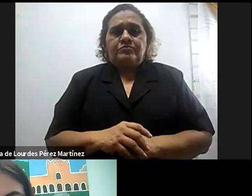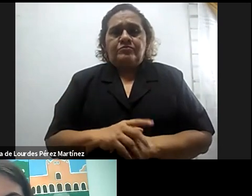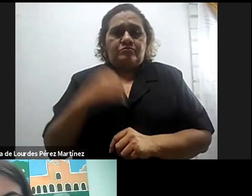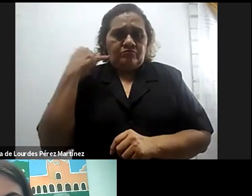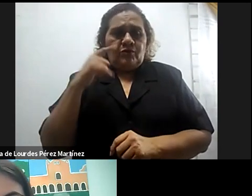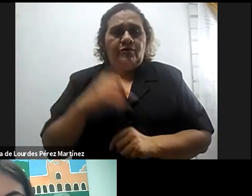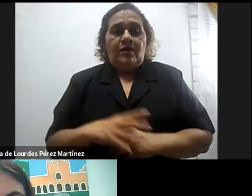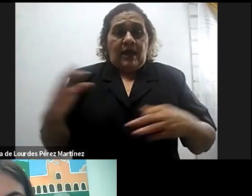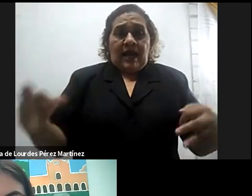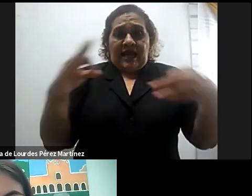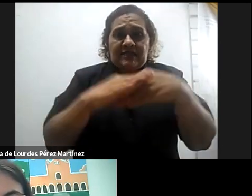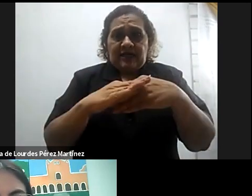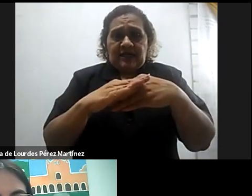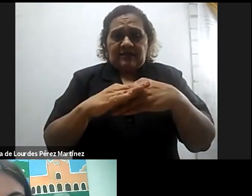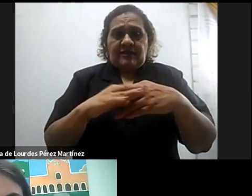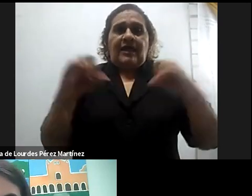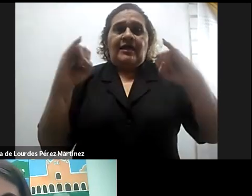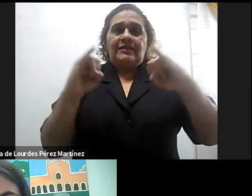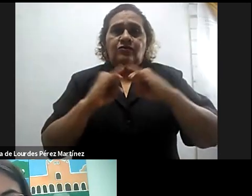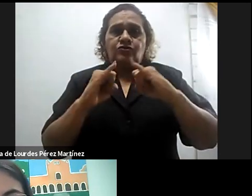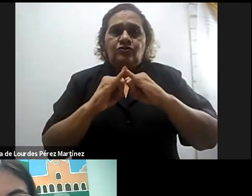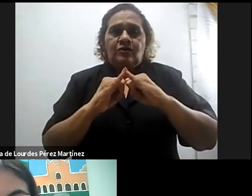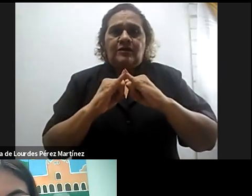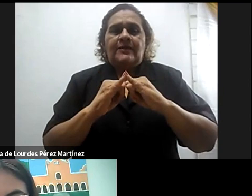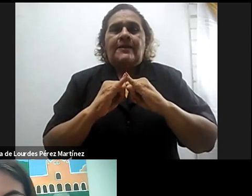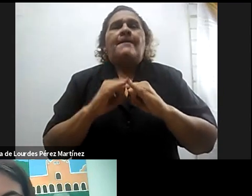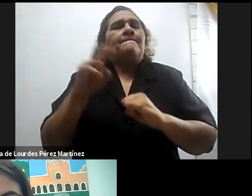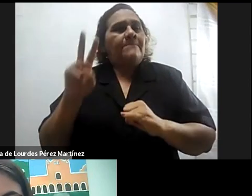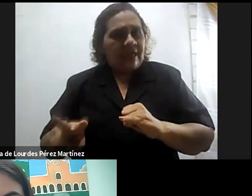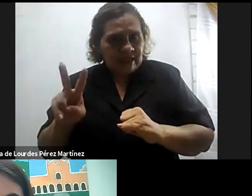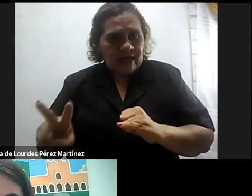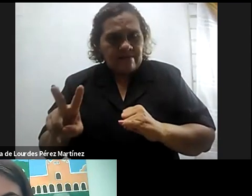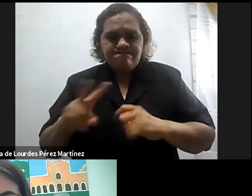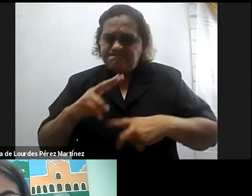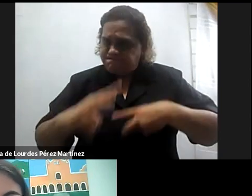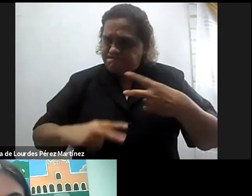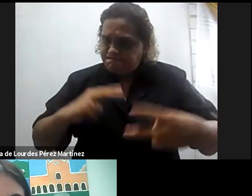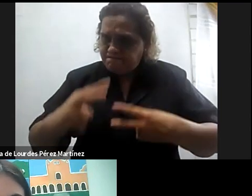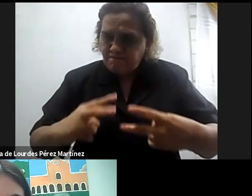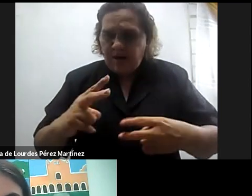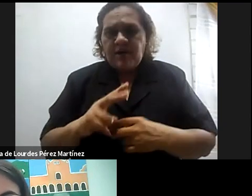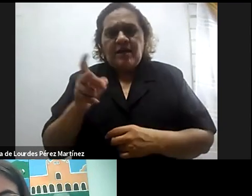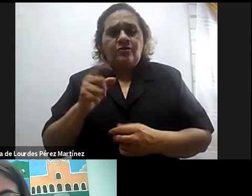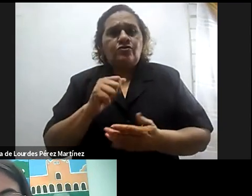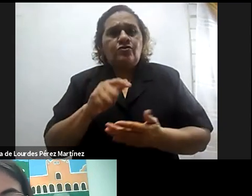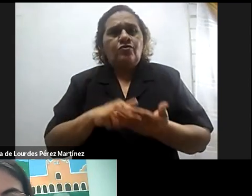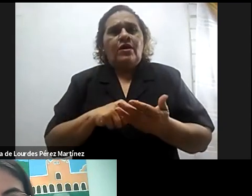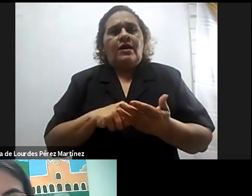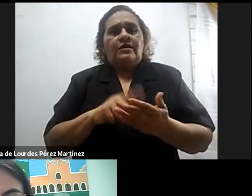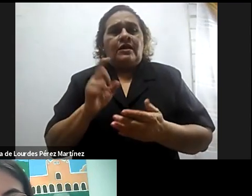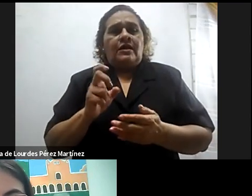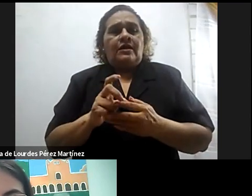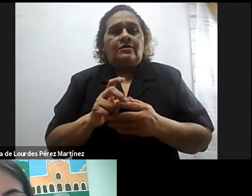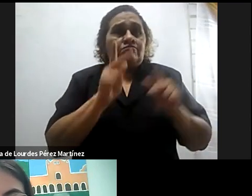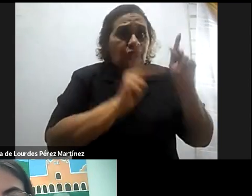acercándose a las instituciones. Por favor, de verdad, acérquense a cada una de las instancias, que estos conversatorios del